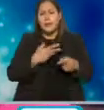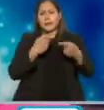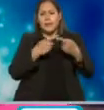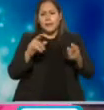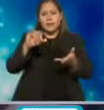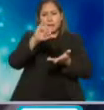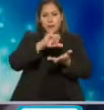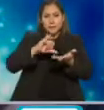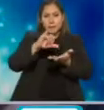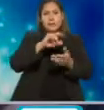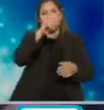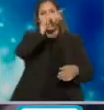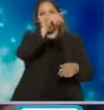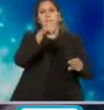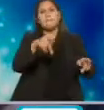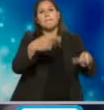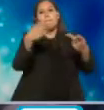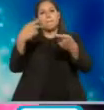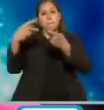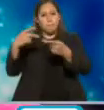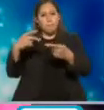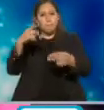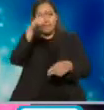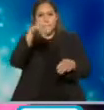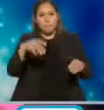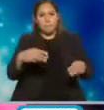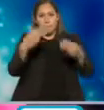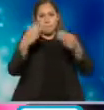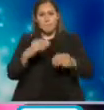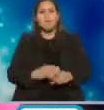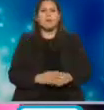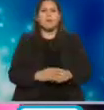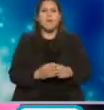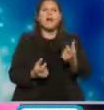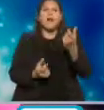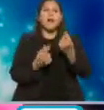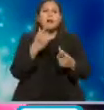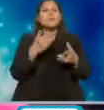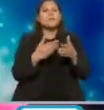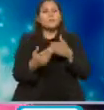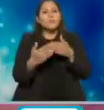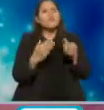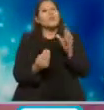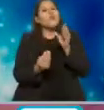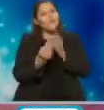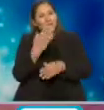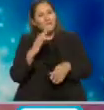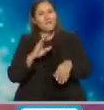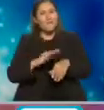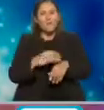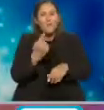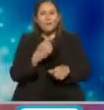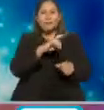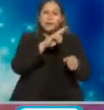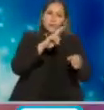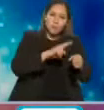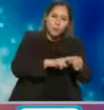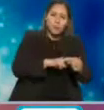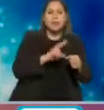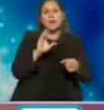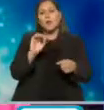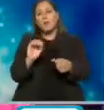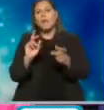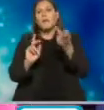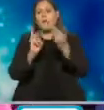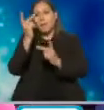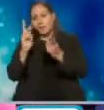aceites ya en el mercado, ¿no? Así es. Y pues se han puesto algunos muy de moda por estas tendencias orgánicas y tendencias